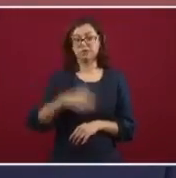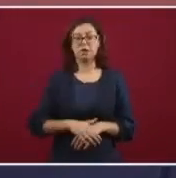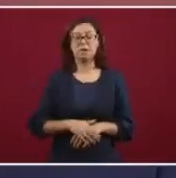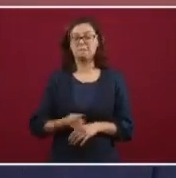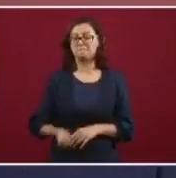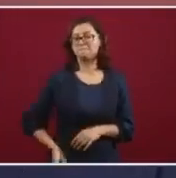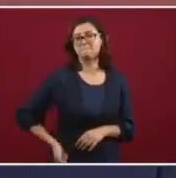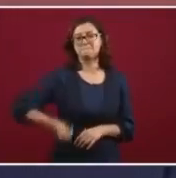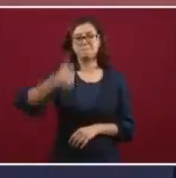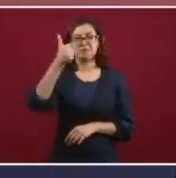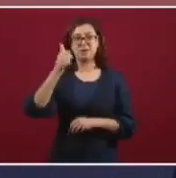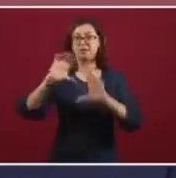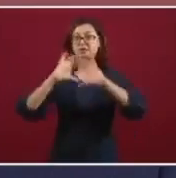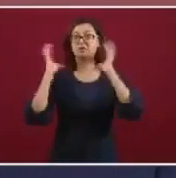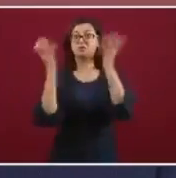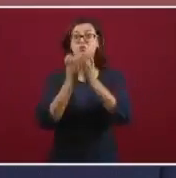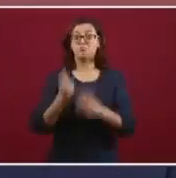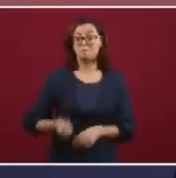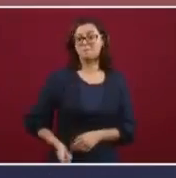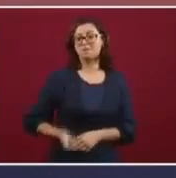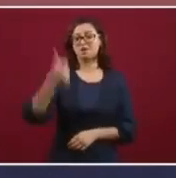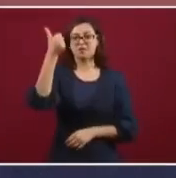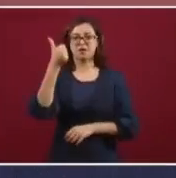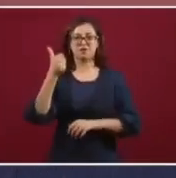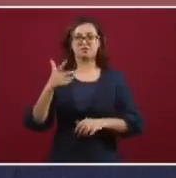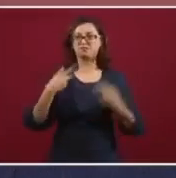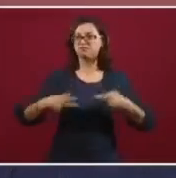revolución social del mundo.